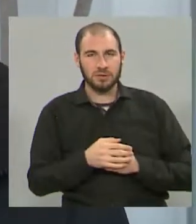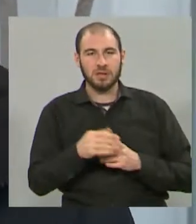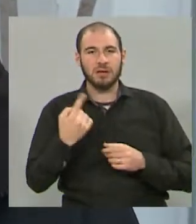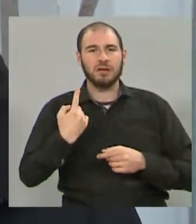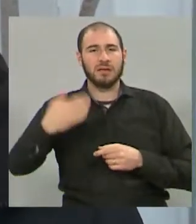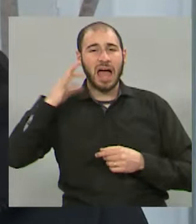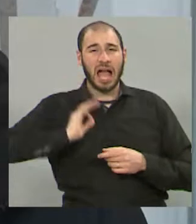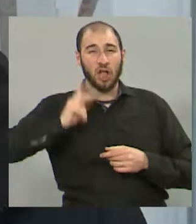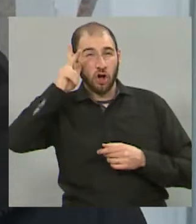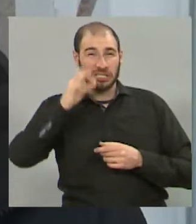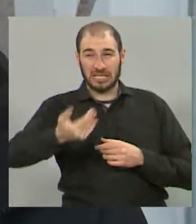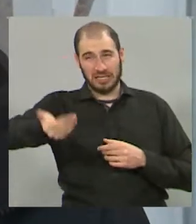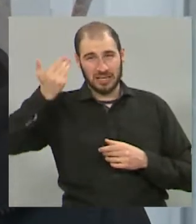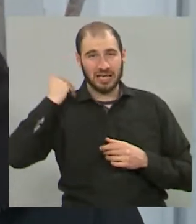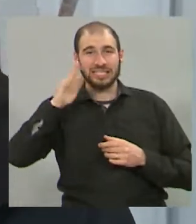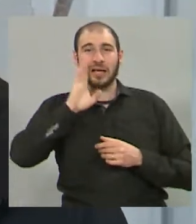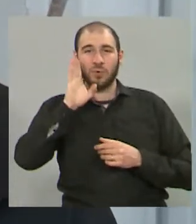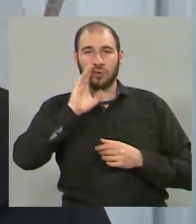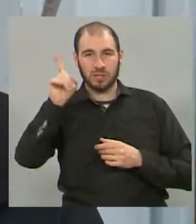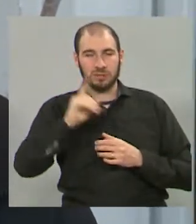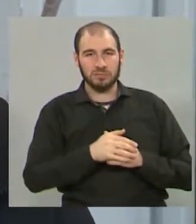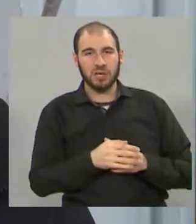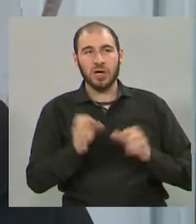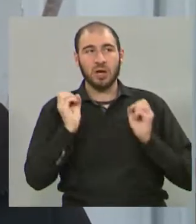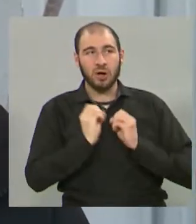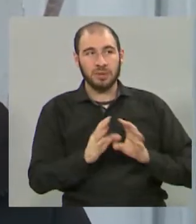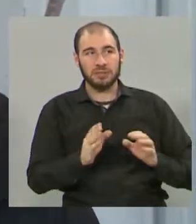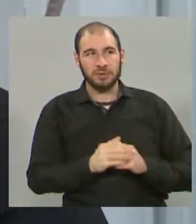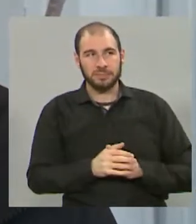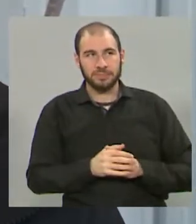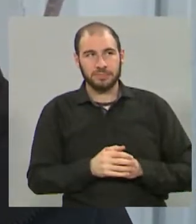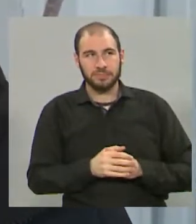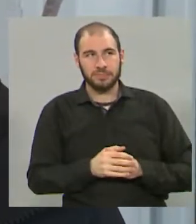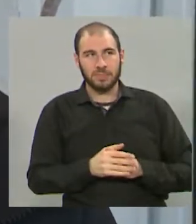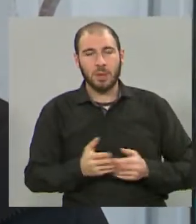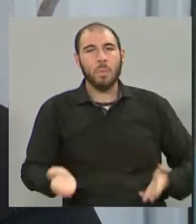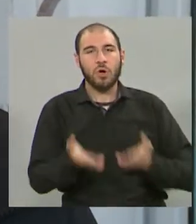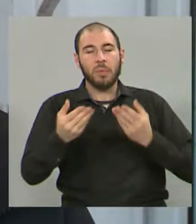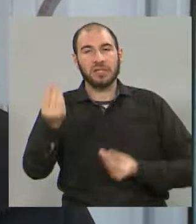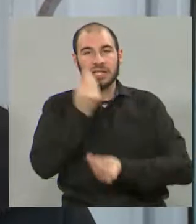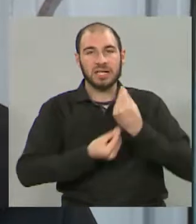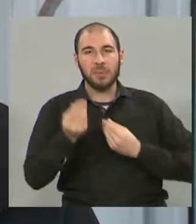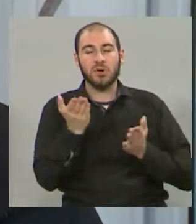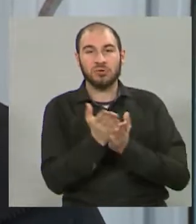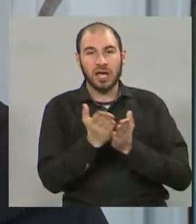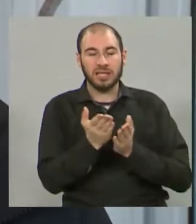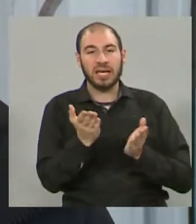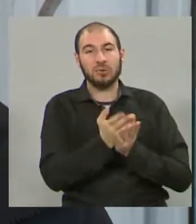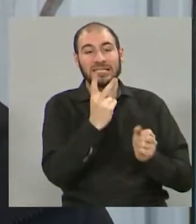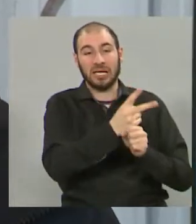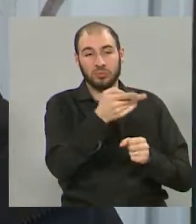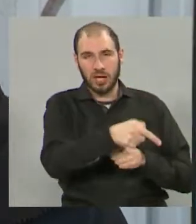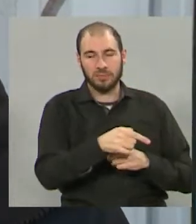de más de 80 años en eeuu que se inició haciendo promoviendo el intercambio estudiantil de estudiantes secundarios